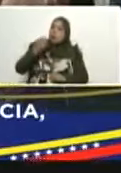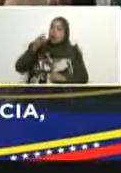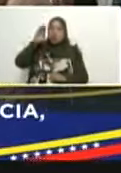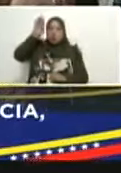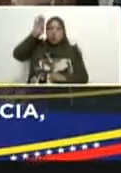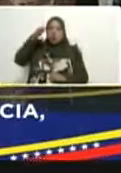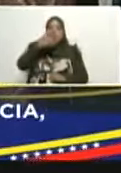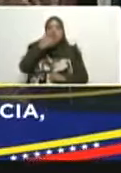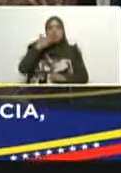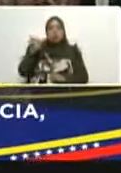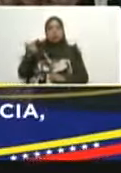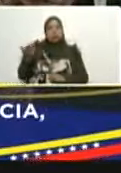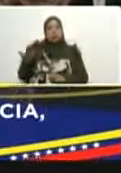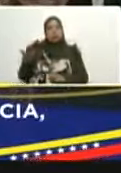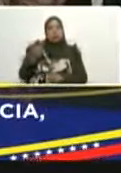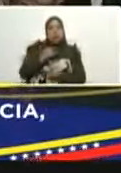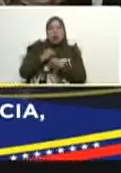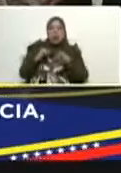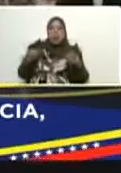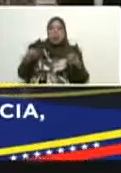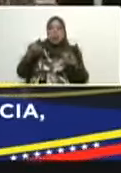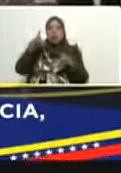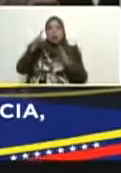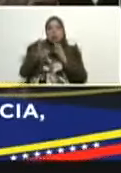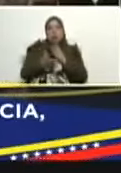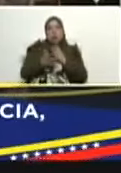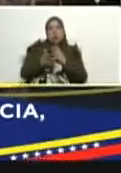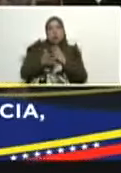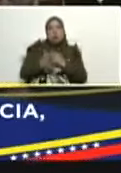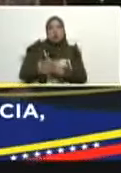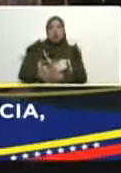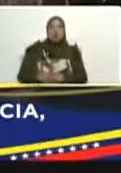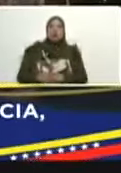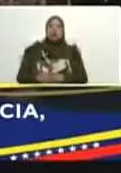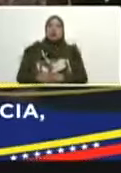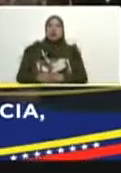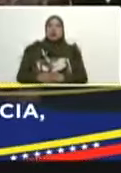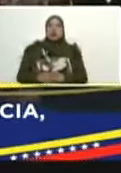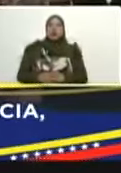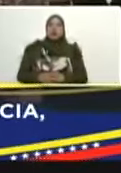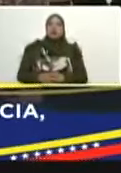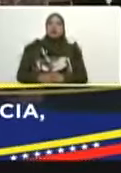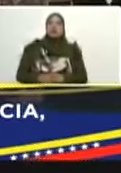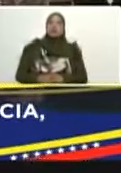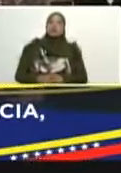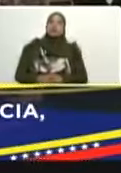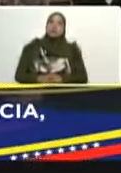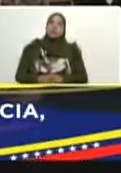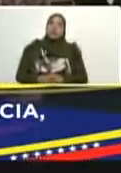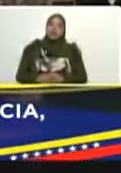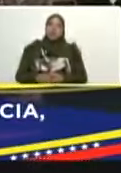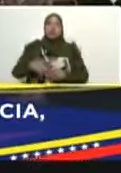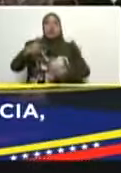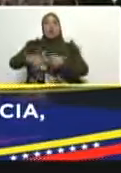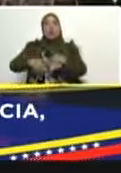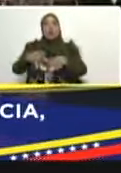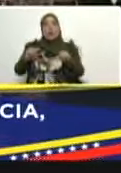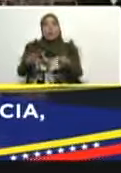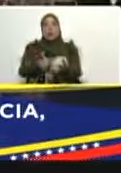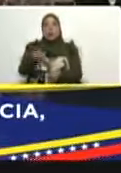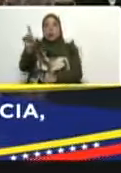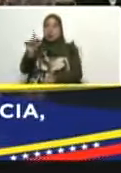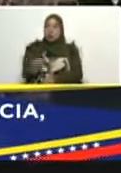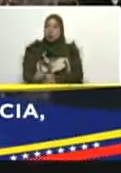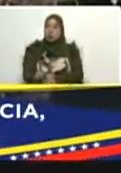esa independencia plena que necesita nuestro país para resolver nosotros mismos los problemas, para mitigar,